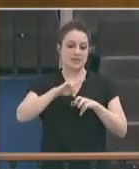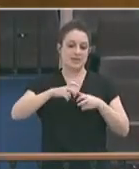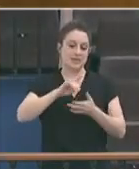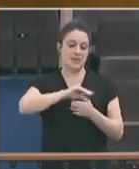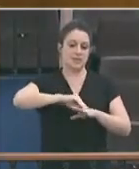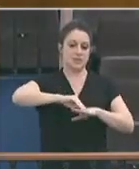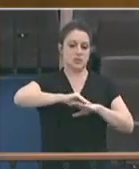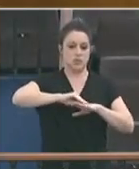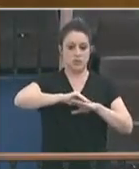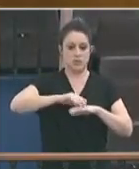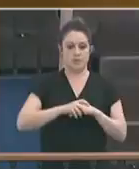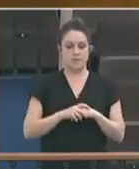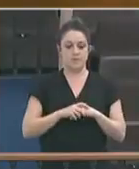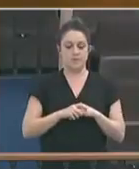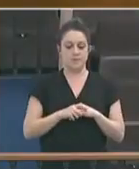y 14 en contra.